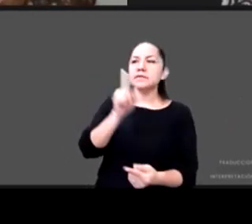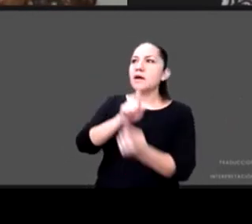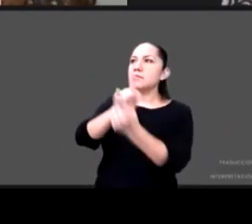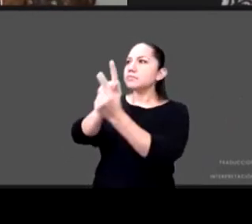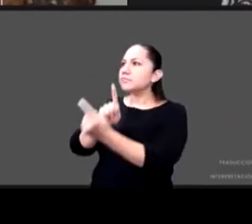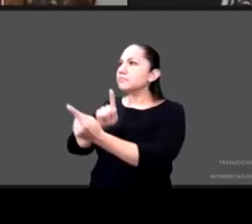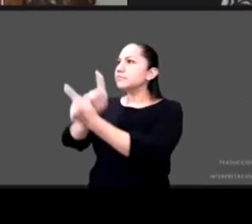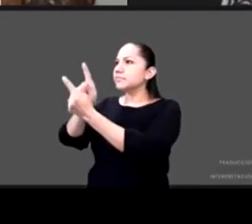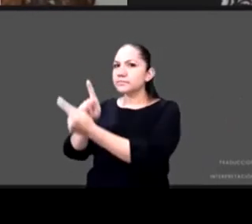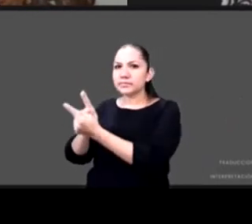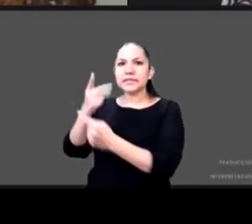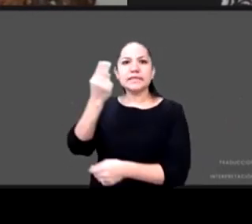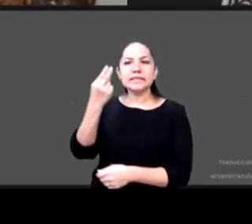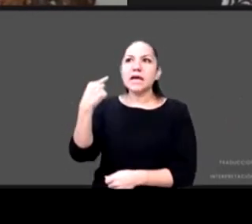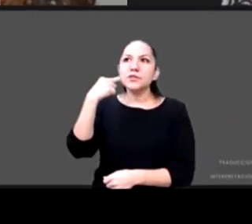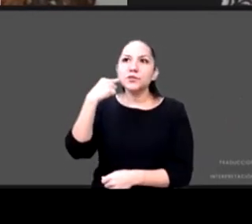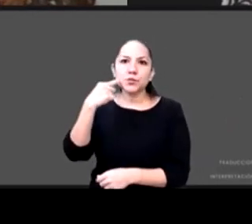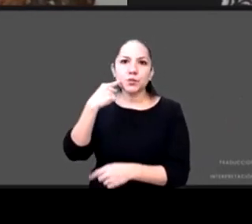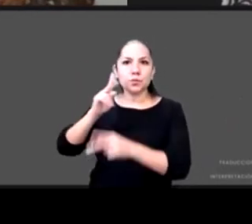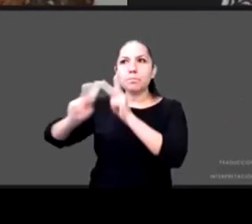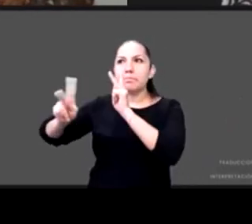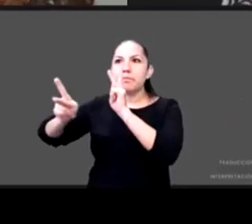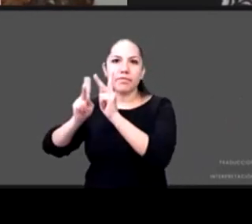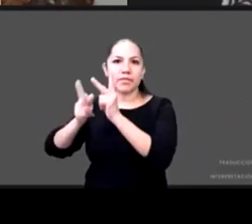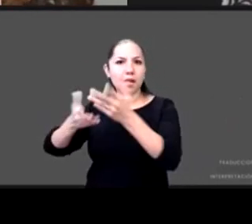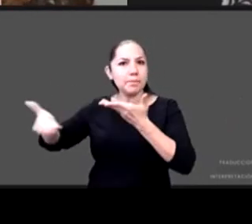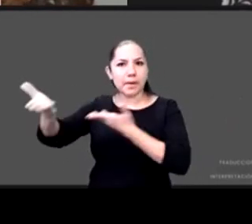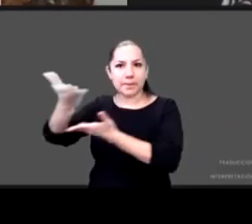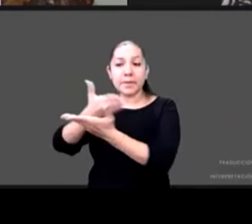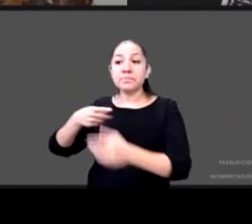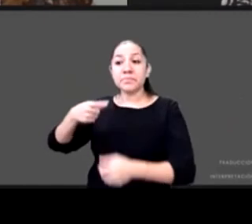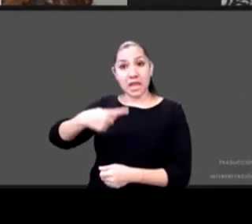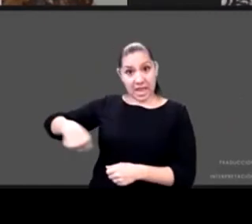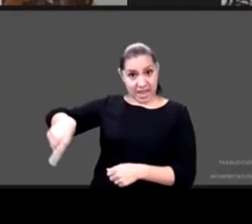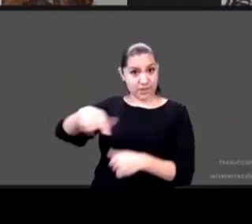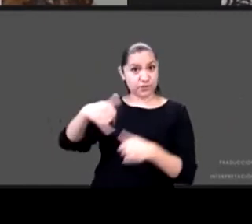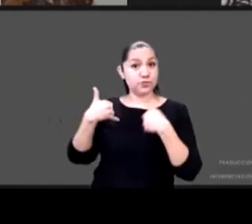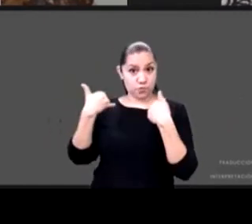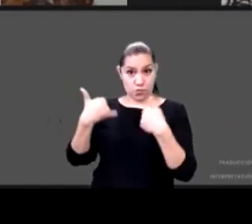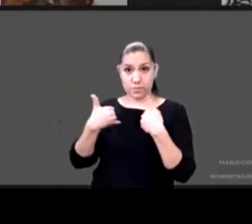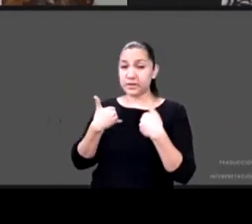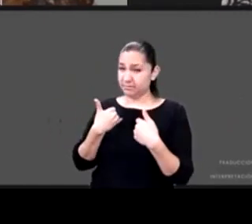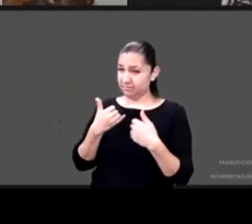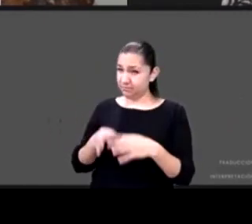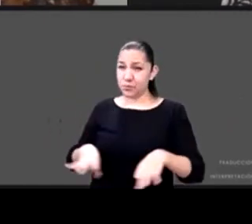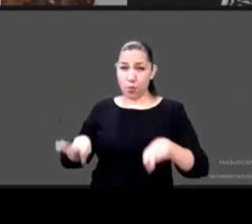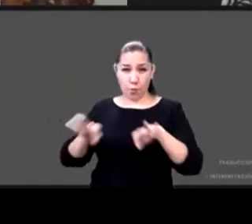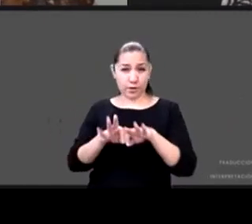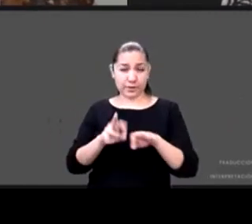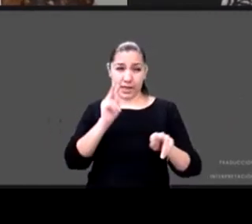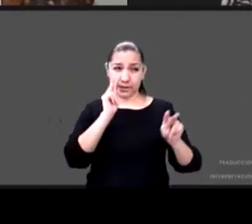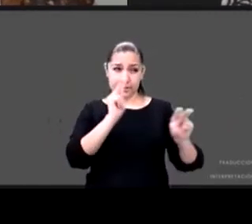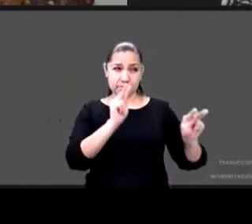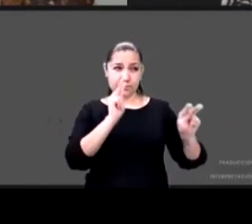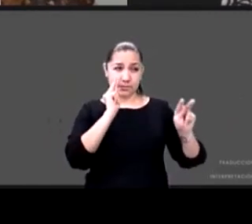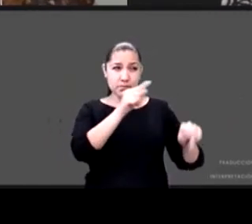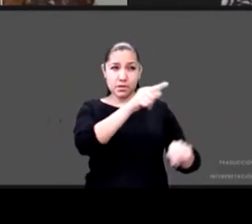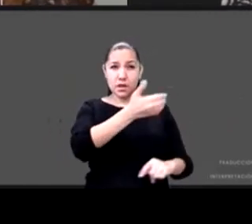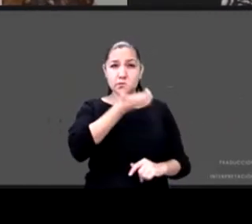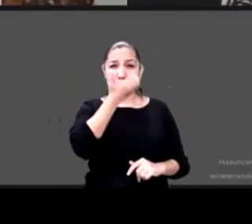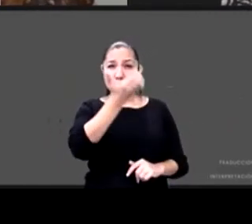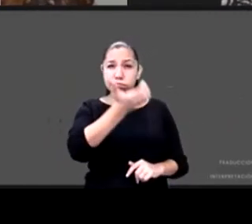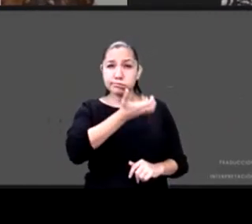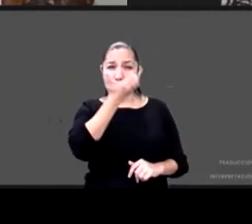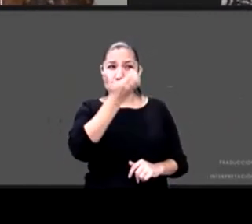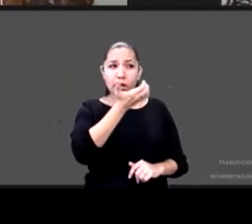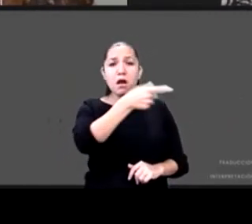hábitos. Siempre llegan y nos dicen, es que mi mamá no se paró, entonces ¿por qué me voy a parar yo? Es ser ese espejo que quieres